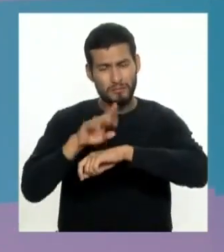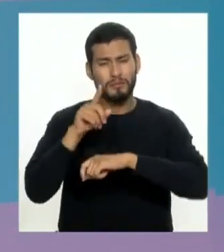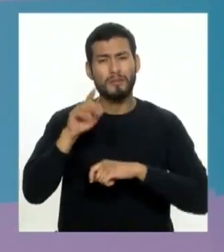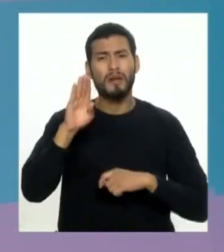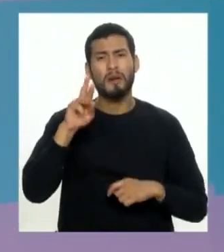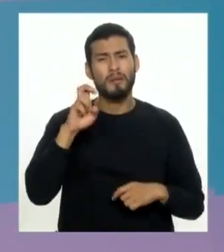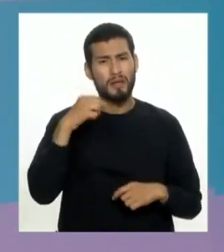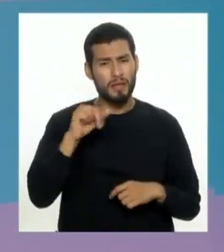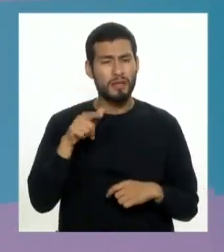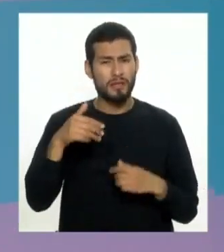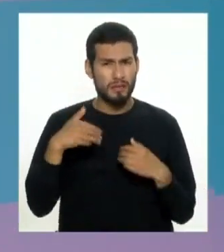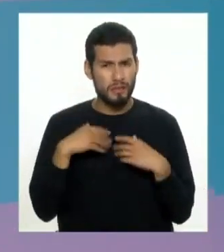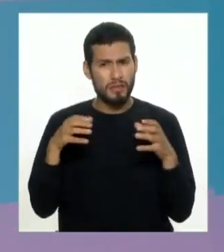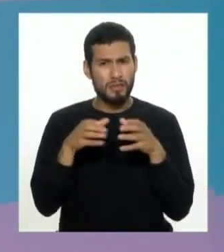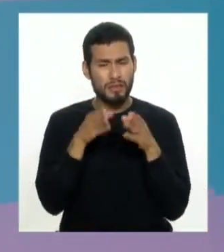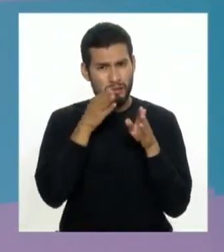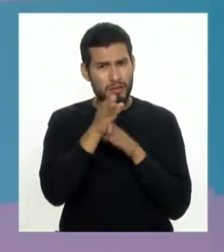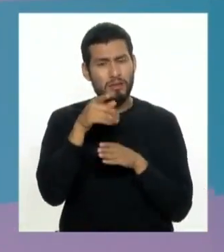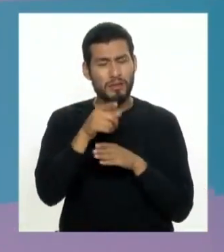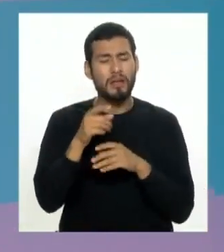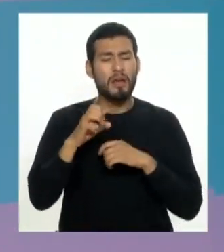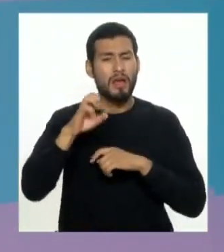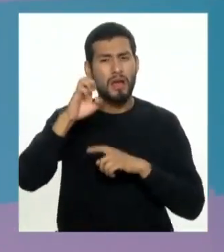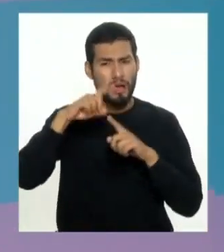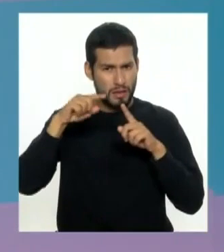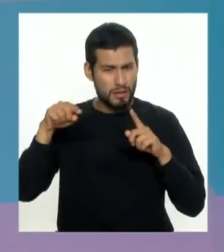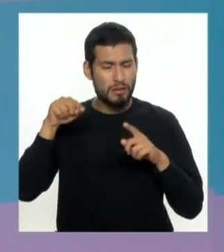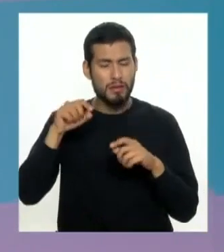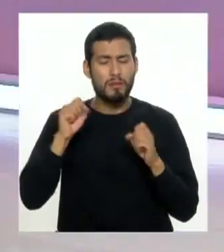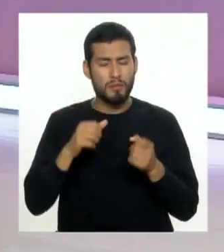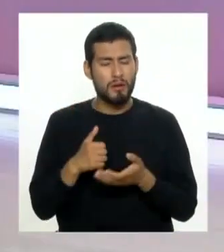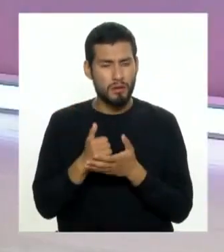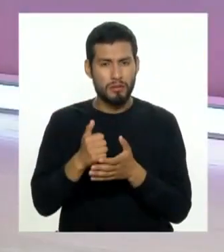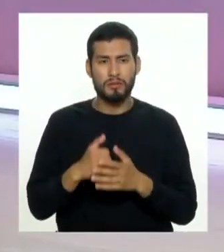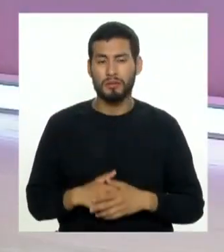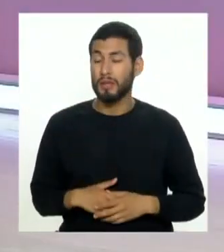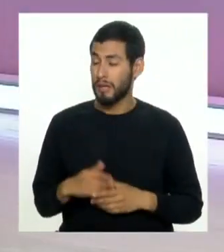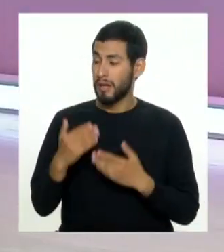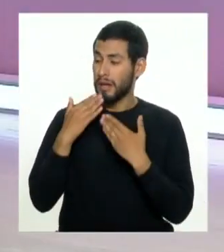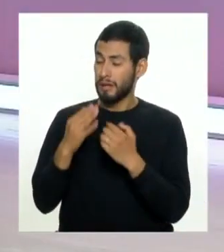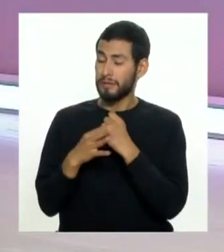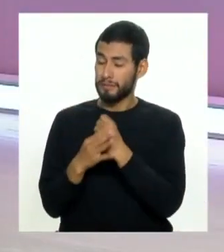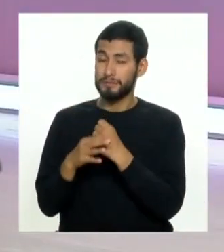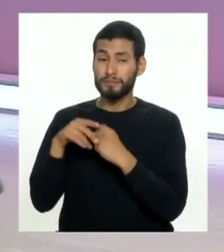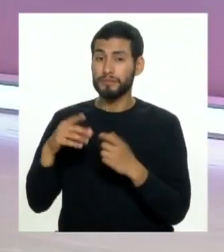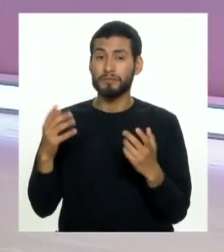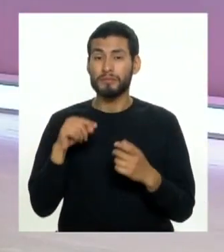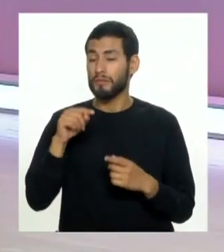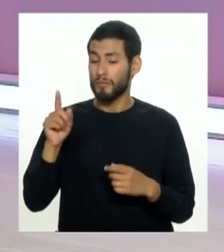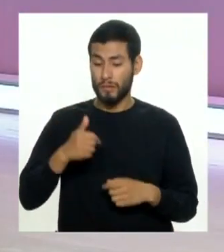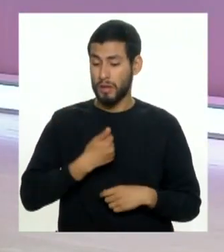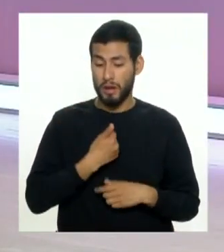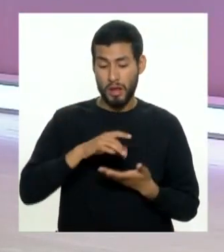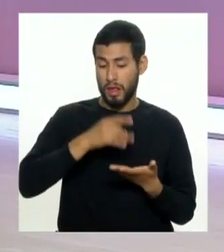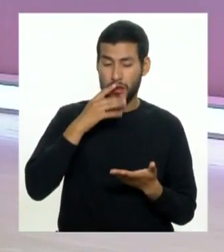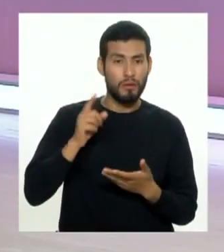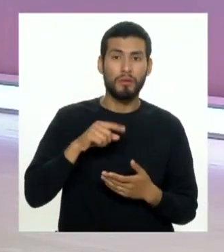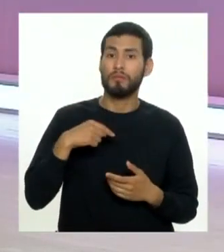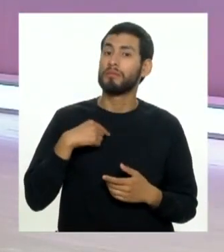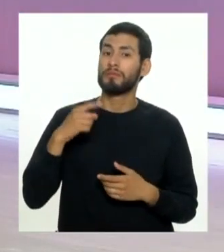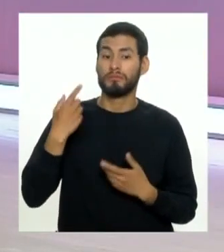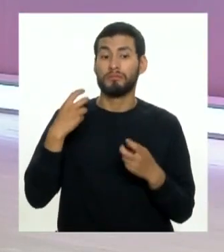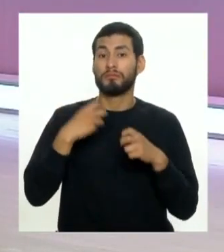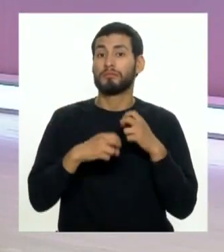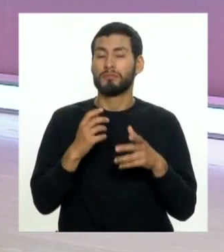tienen departamentos dedicados a la epilepsia, pueden ayudarlo bastante. Muchas gracias, doctor. Y aquí queda en cuenta que no automedicarse porque podemos hacer un cruce con